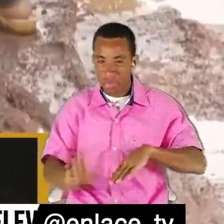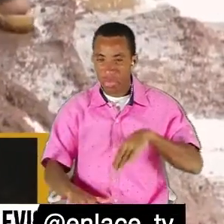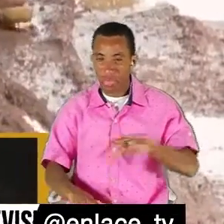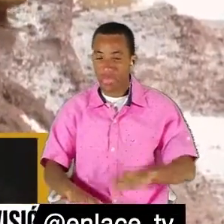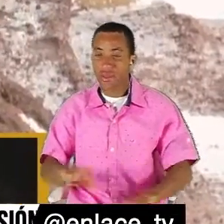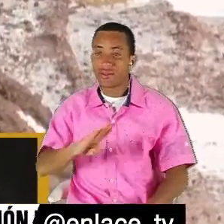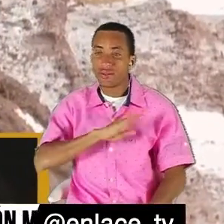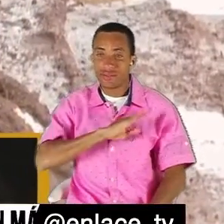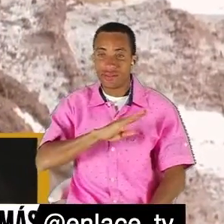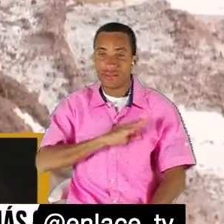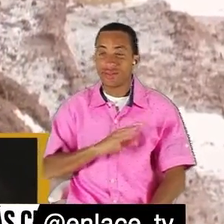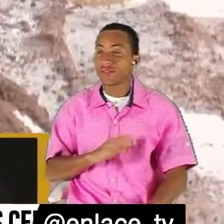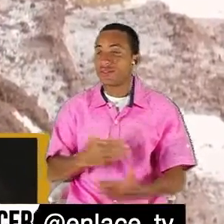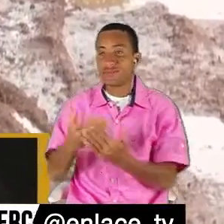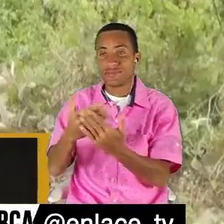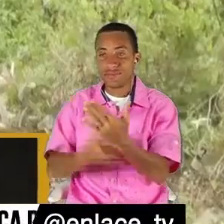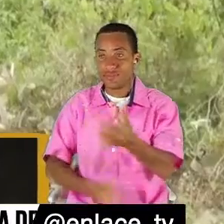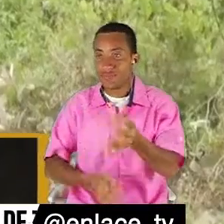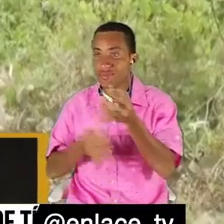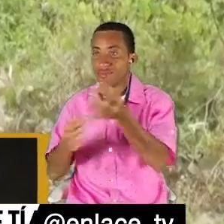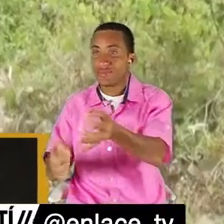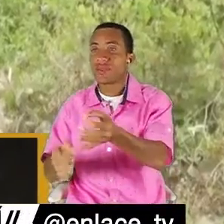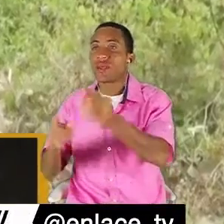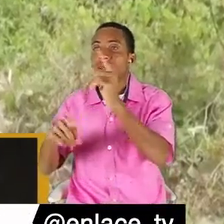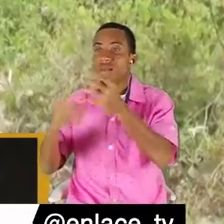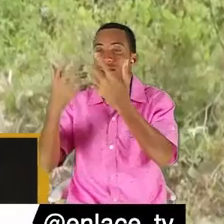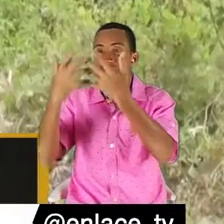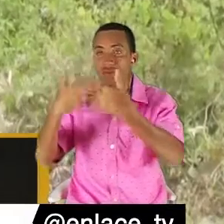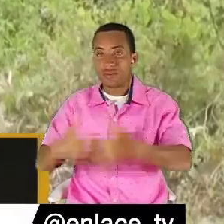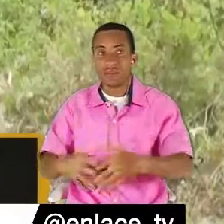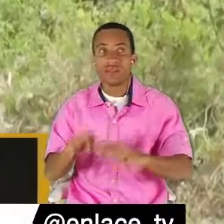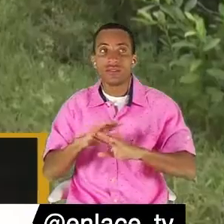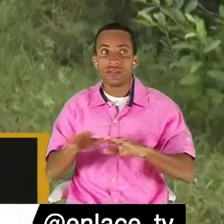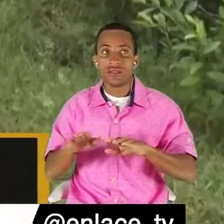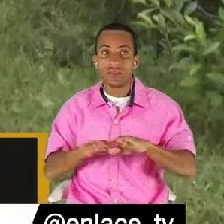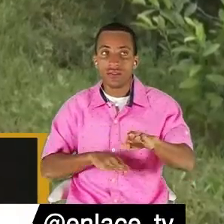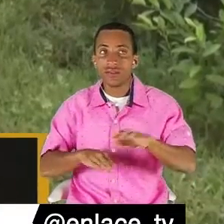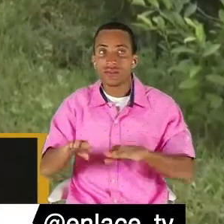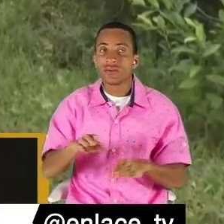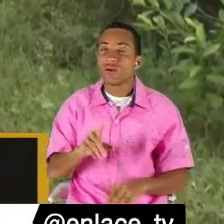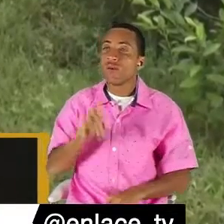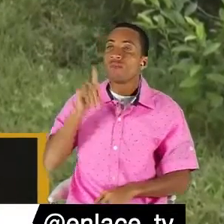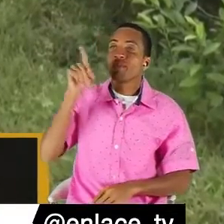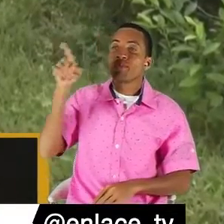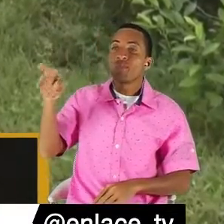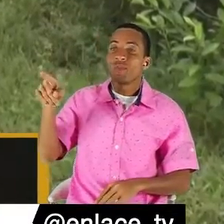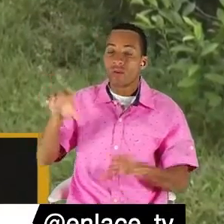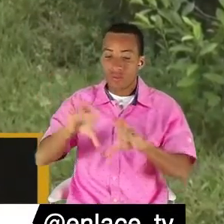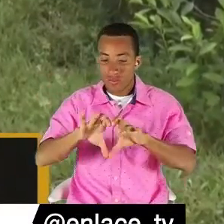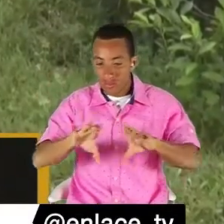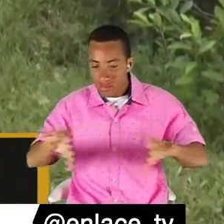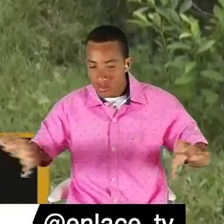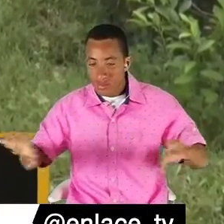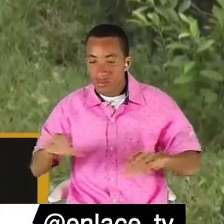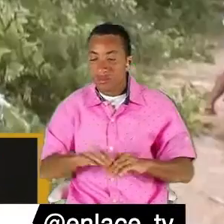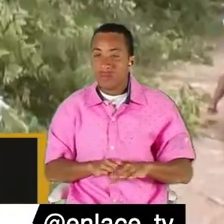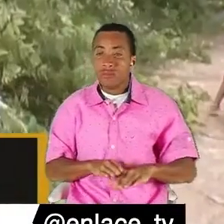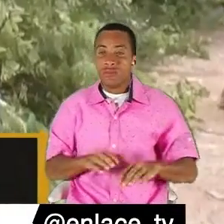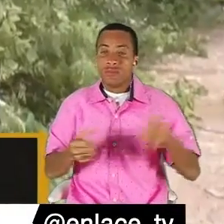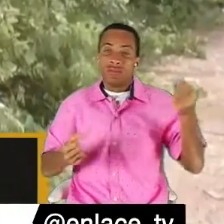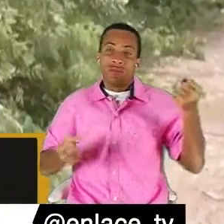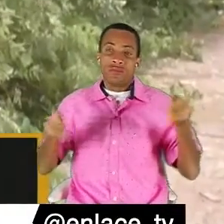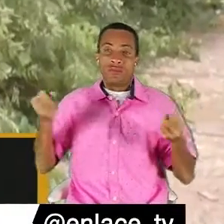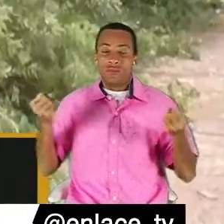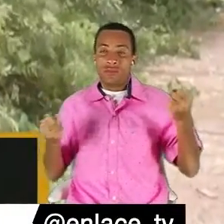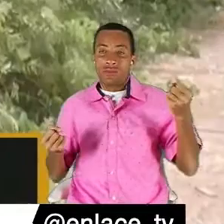yo pasé solicitudes a varias empresas contratistas cuando vienen a hacer los arreglos del tubo, vuelven esta vía una nada con camionetas,